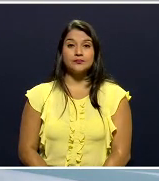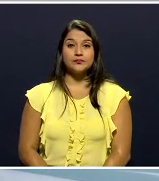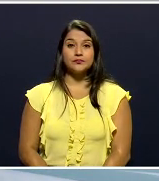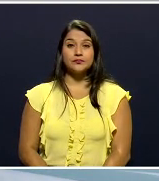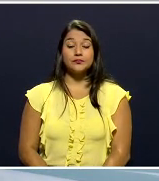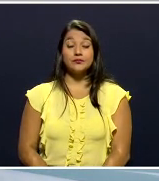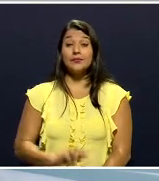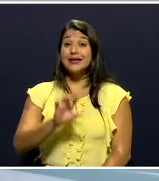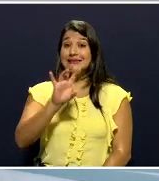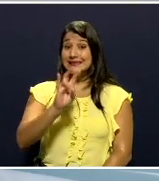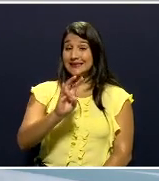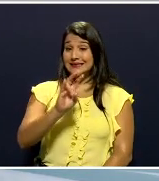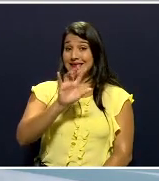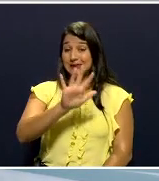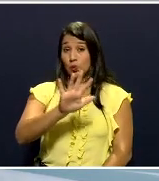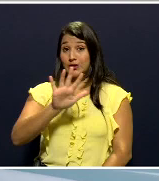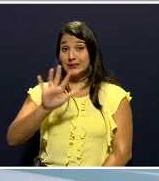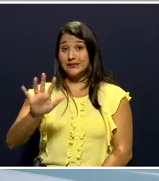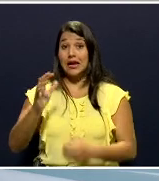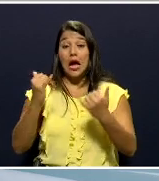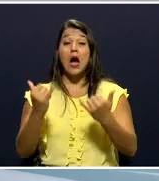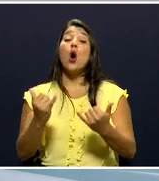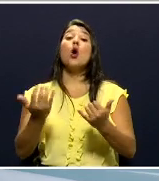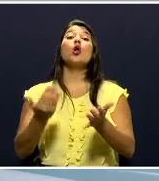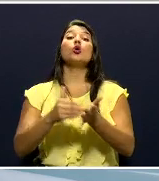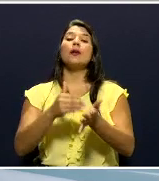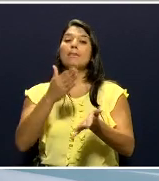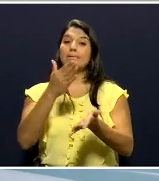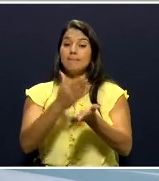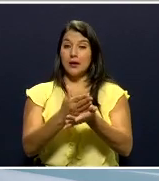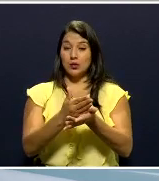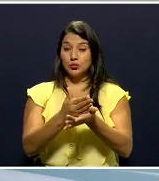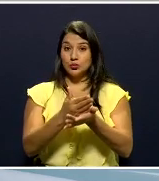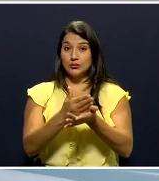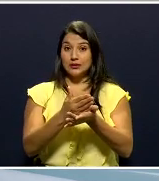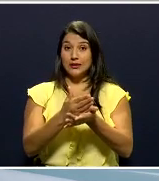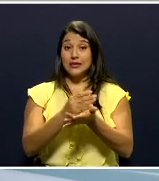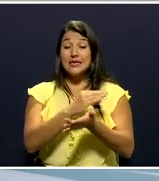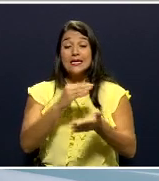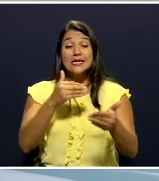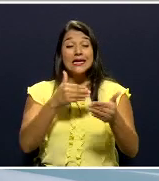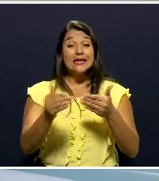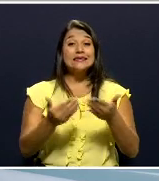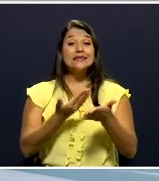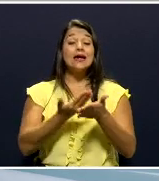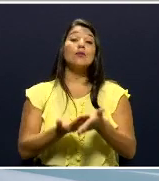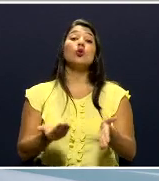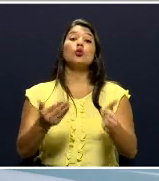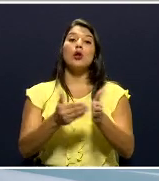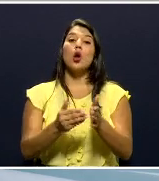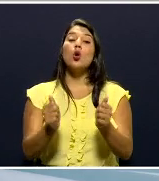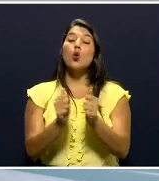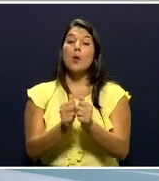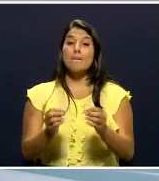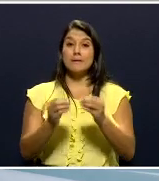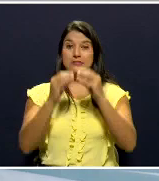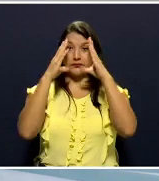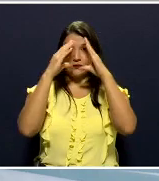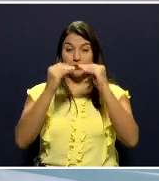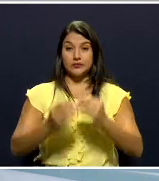Y a las 7:55 hacemos una nueva pausa comercial y enseguida regresamos con más